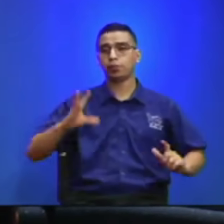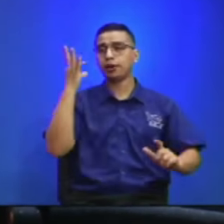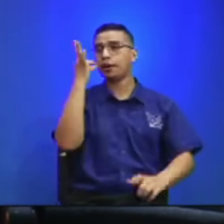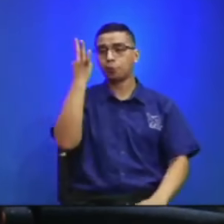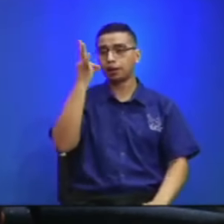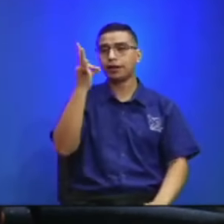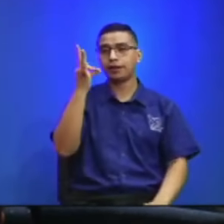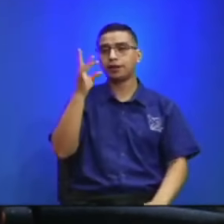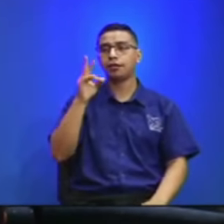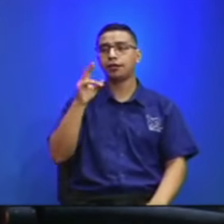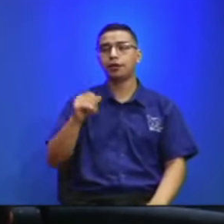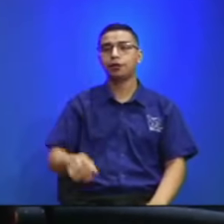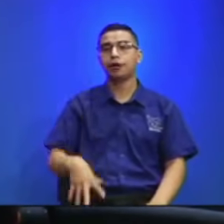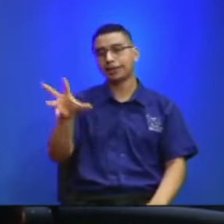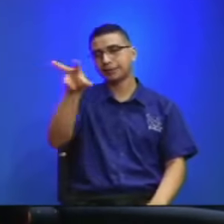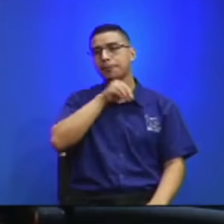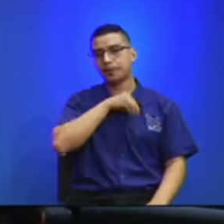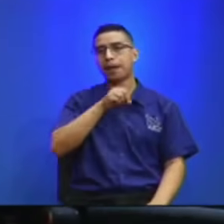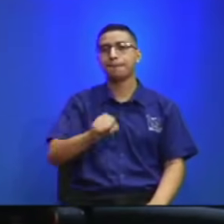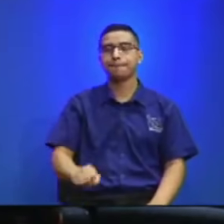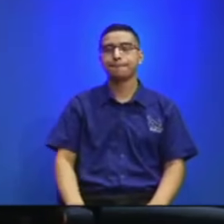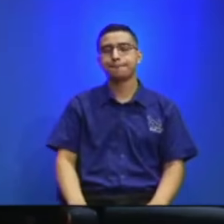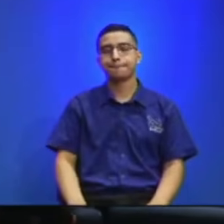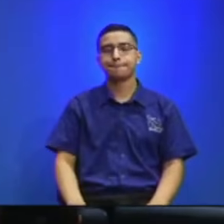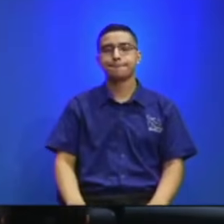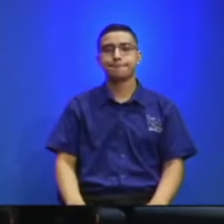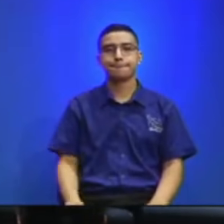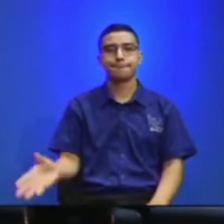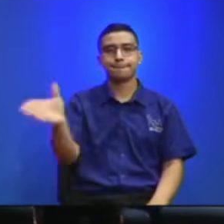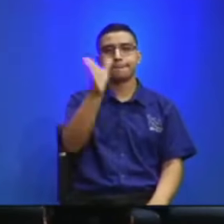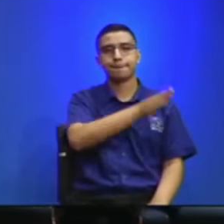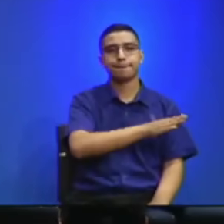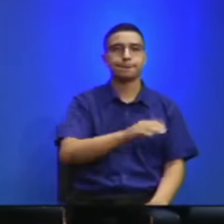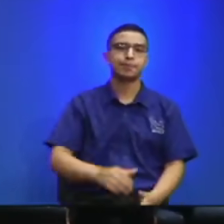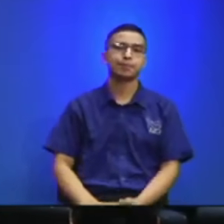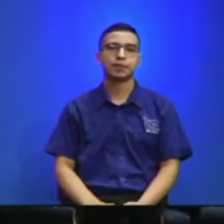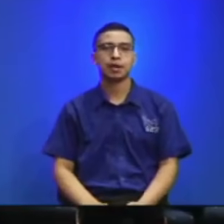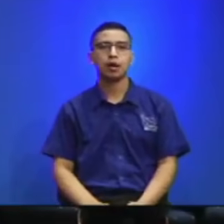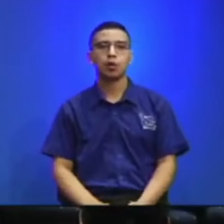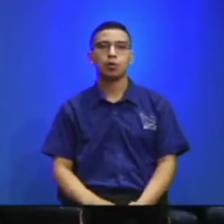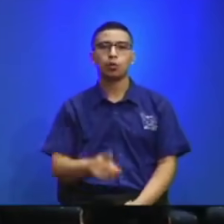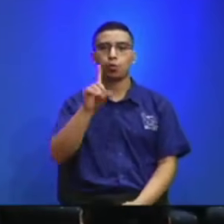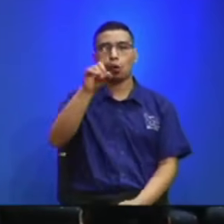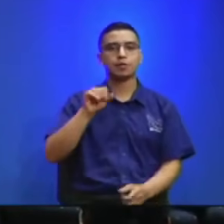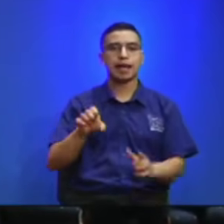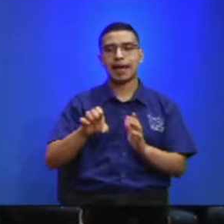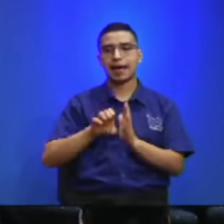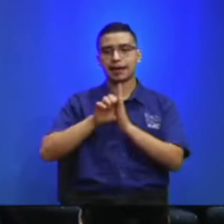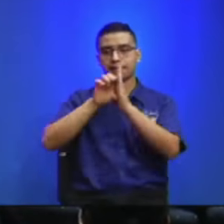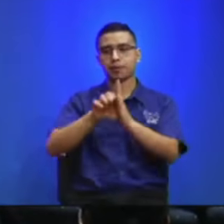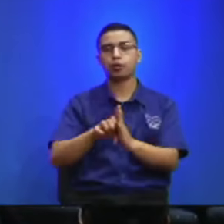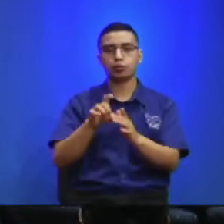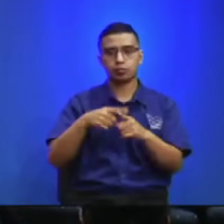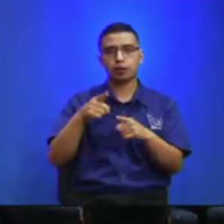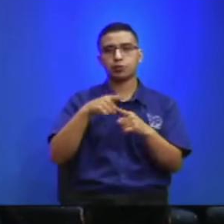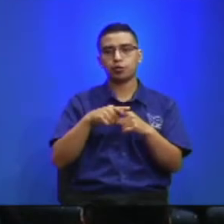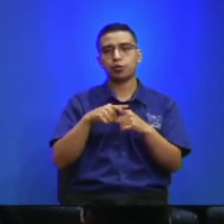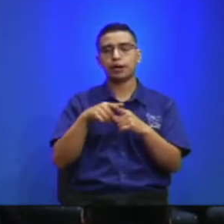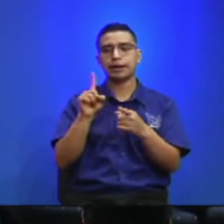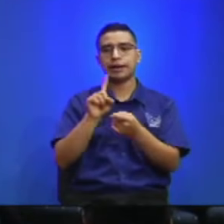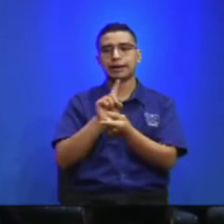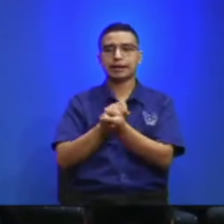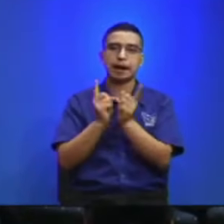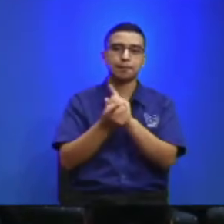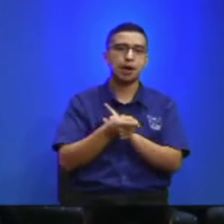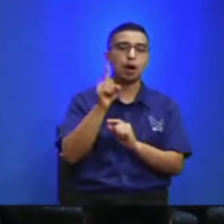usted sabe todo el proceso esto sucede digamos le pone un cuerpo extraño le trasplantan un riñón a alguien le tienen que dar medicamentos